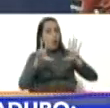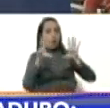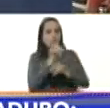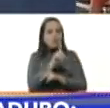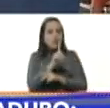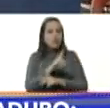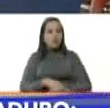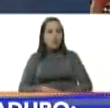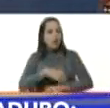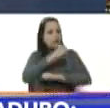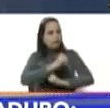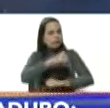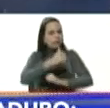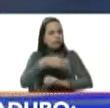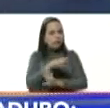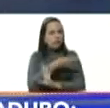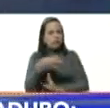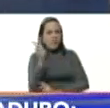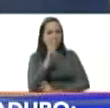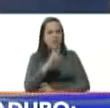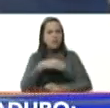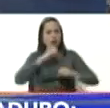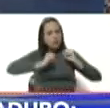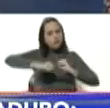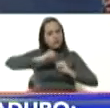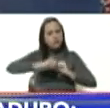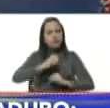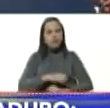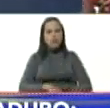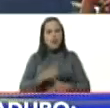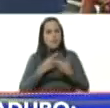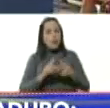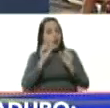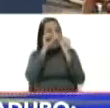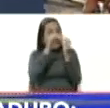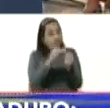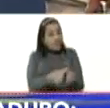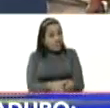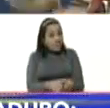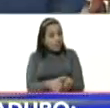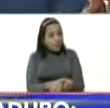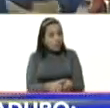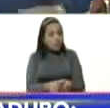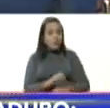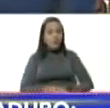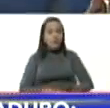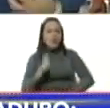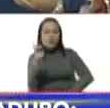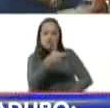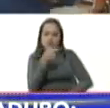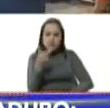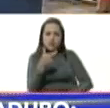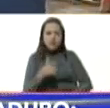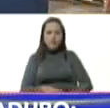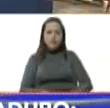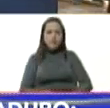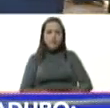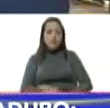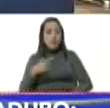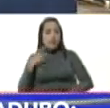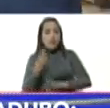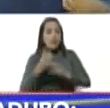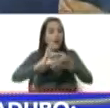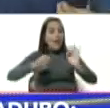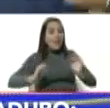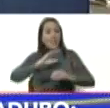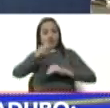dice Calona. Por ejemplo, pero fijo, y buscar, yo les he dicho, si tengo que pasar en cadena toda